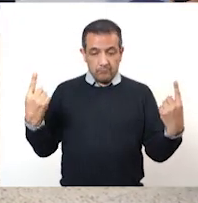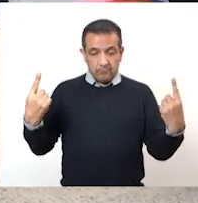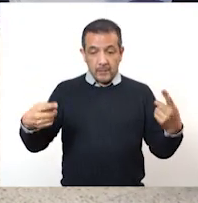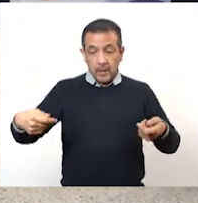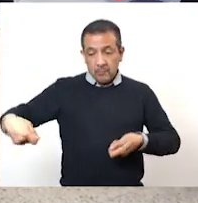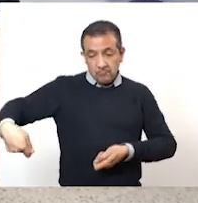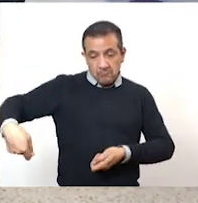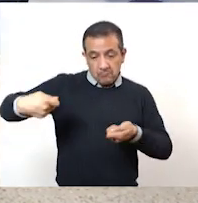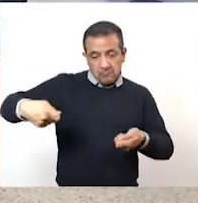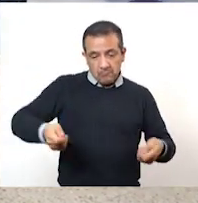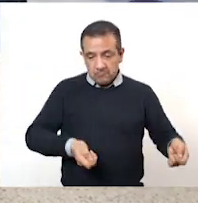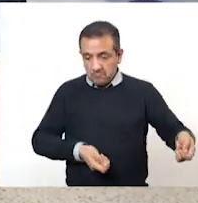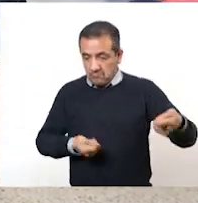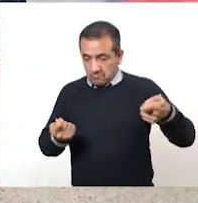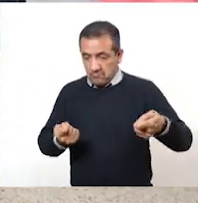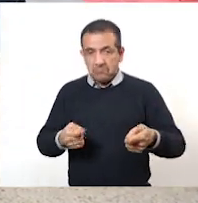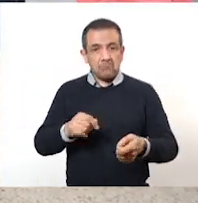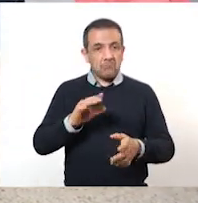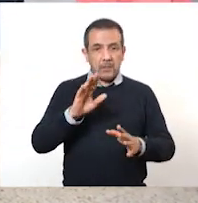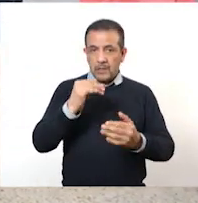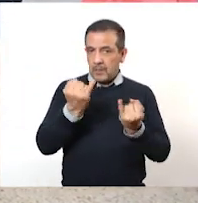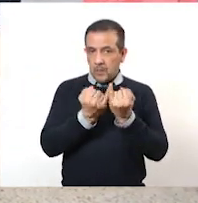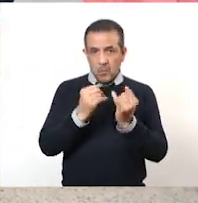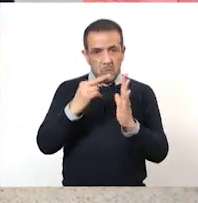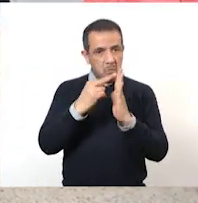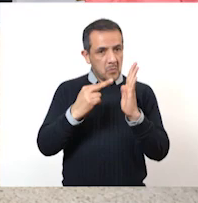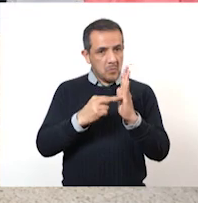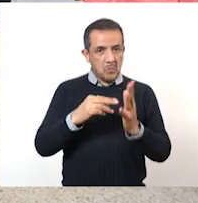que no dejen caer la pelota al piso.